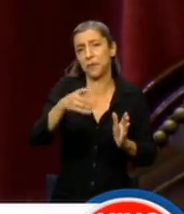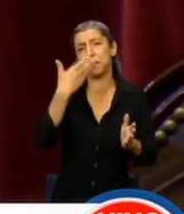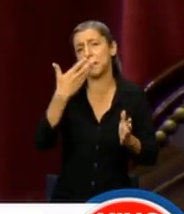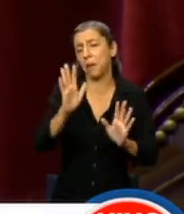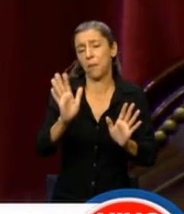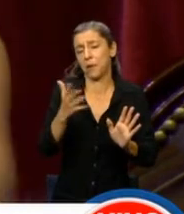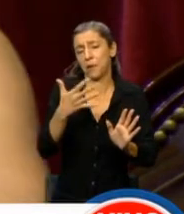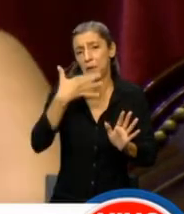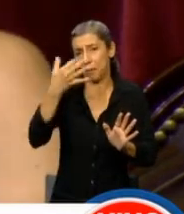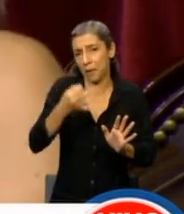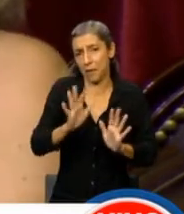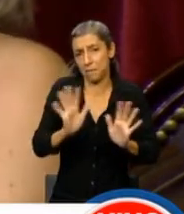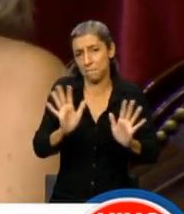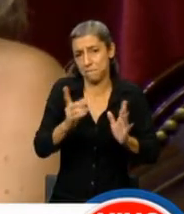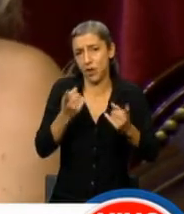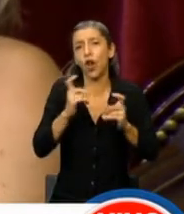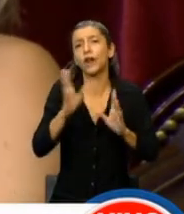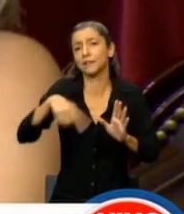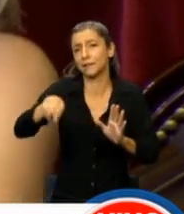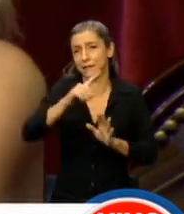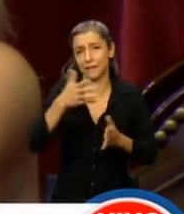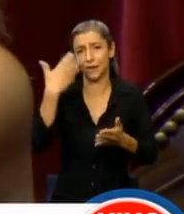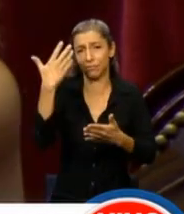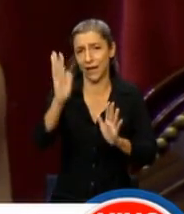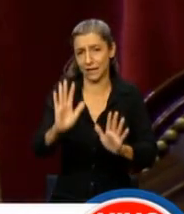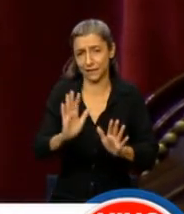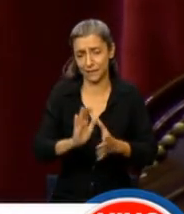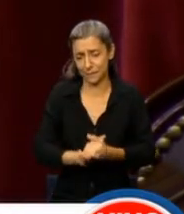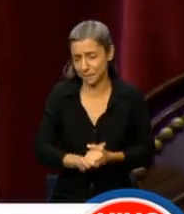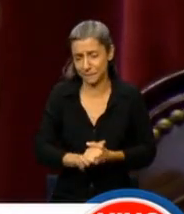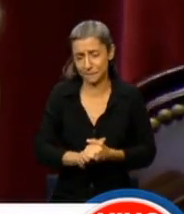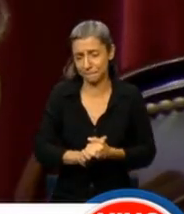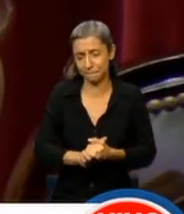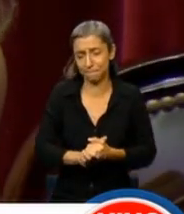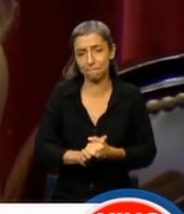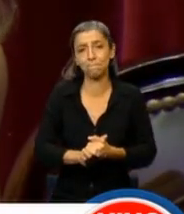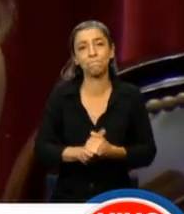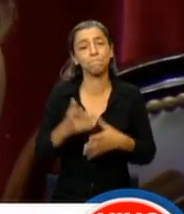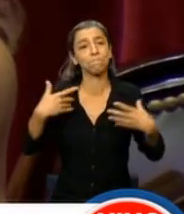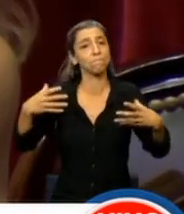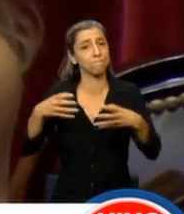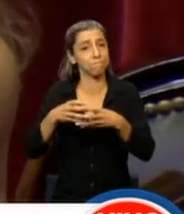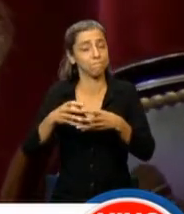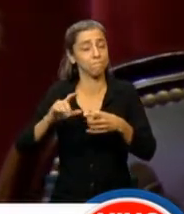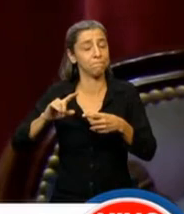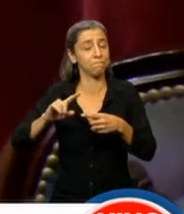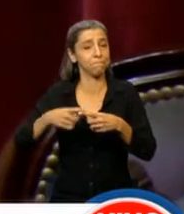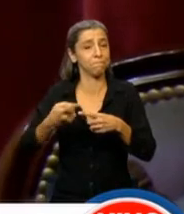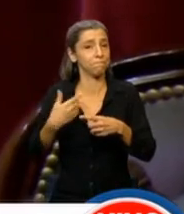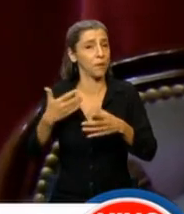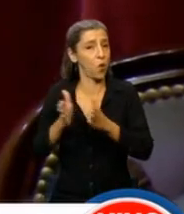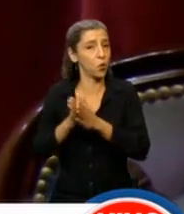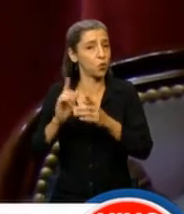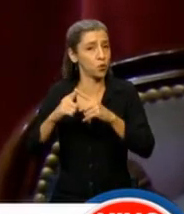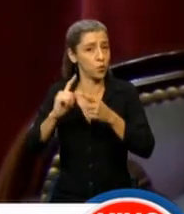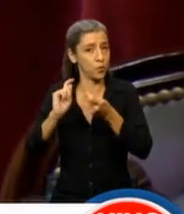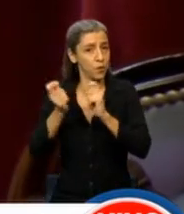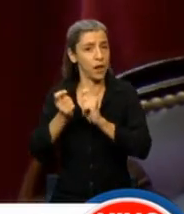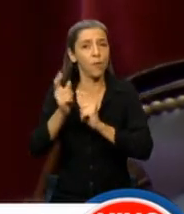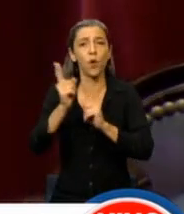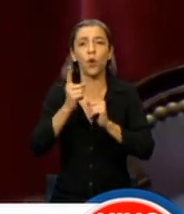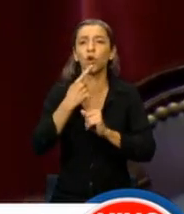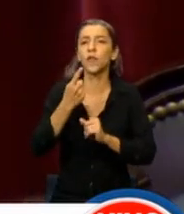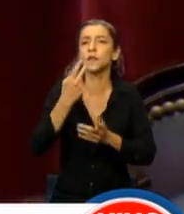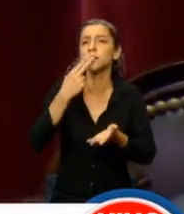no es necesario. Desde el bloque de Juntos por el Cambio, insisten mucho en que no quieren más